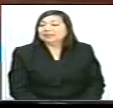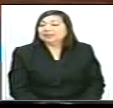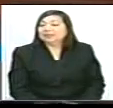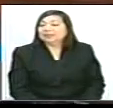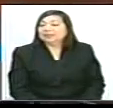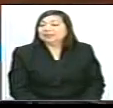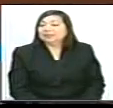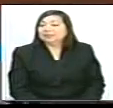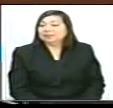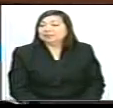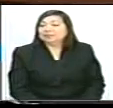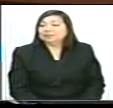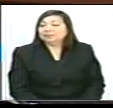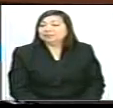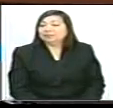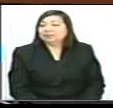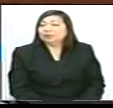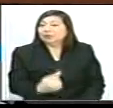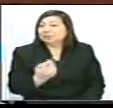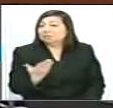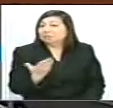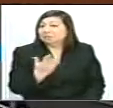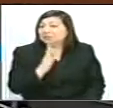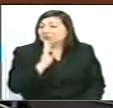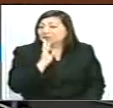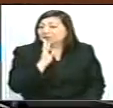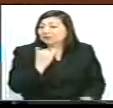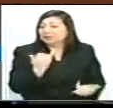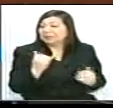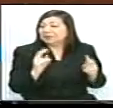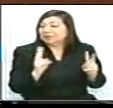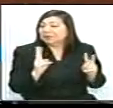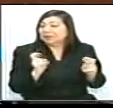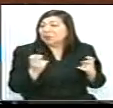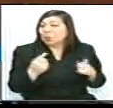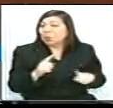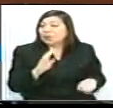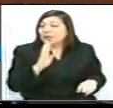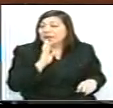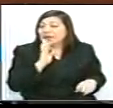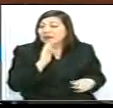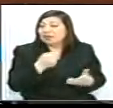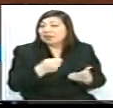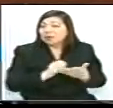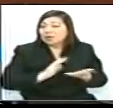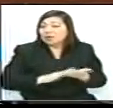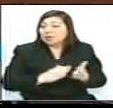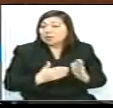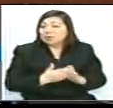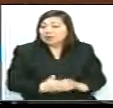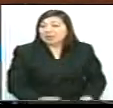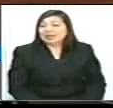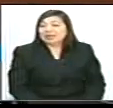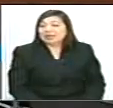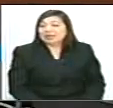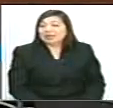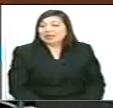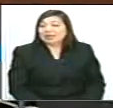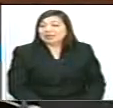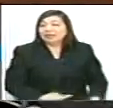Fíjese, señora presidenta, solamente una pequeña digresión en este tema. Cuando hablamos del canon comunal, estamos hablando de